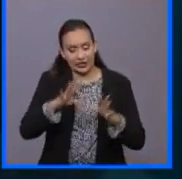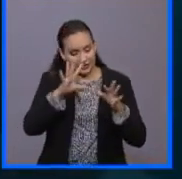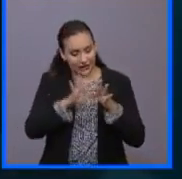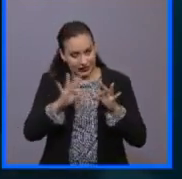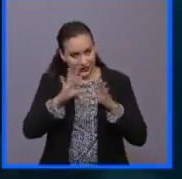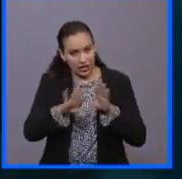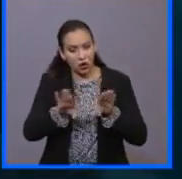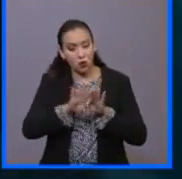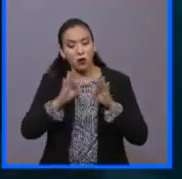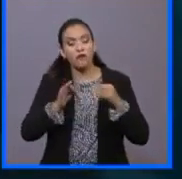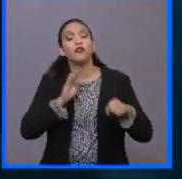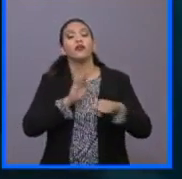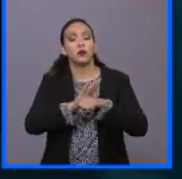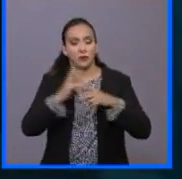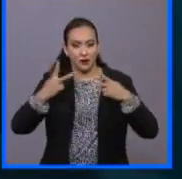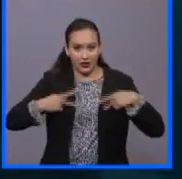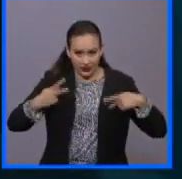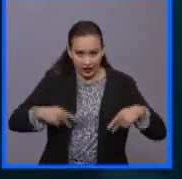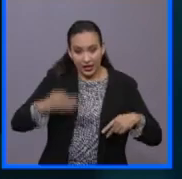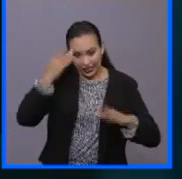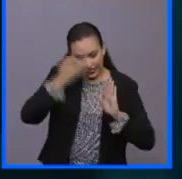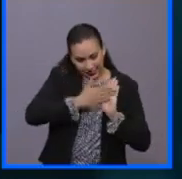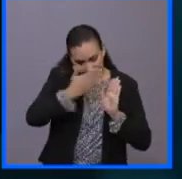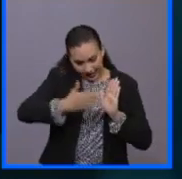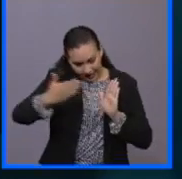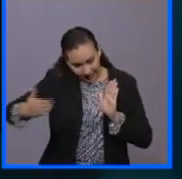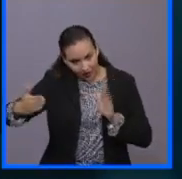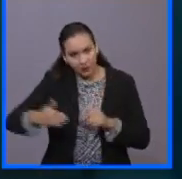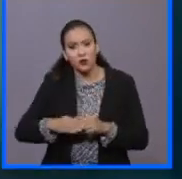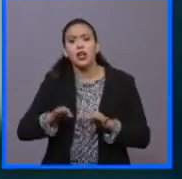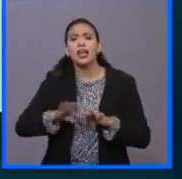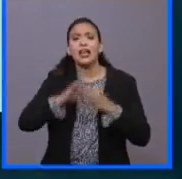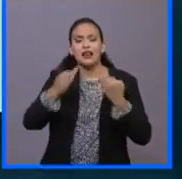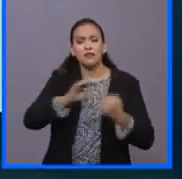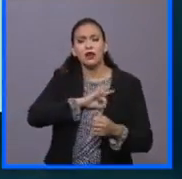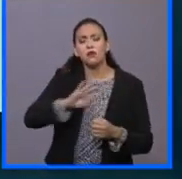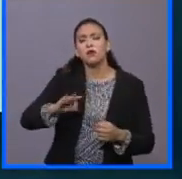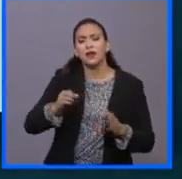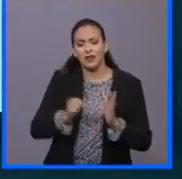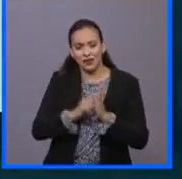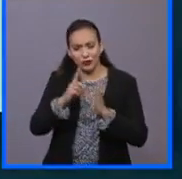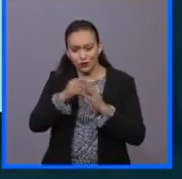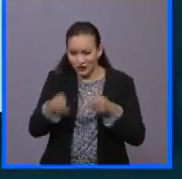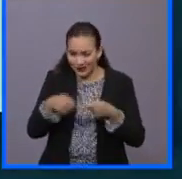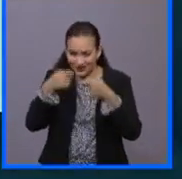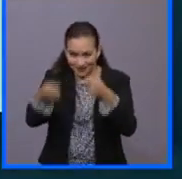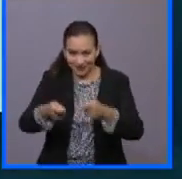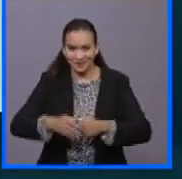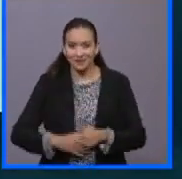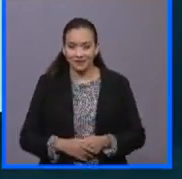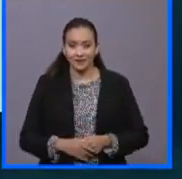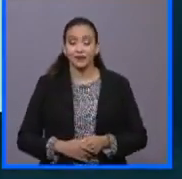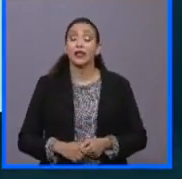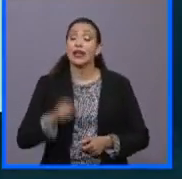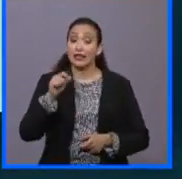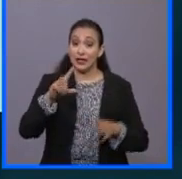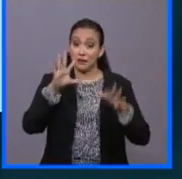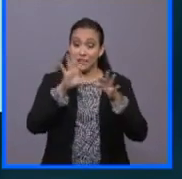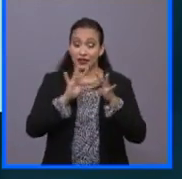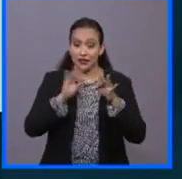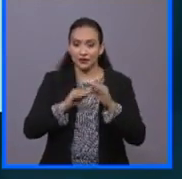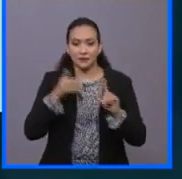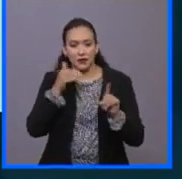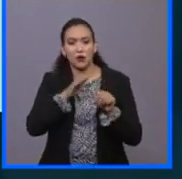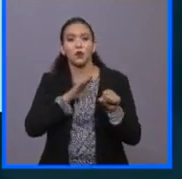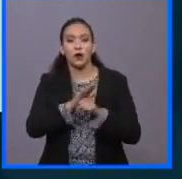este mecanismo de protección, sus etapas y la manera de presentar una solicitud ante el órgano. Además, hace énfasis